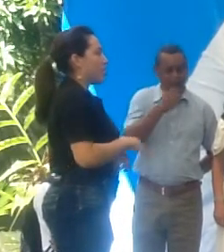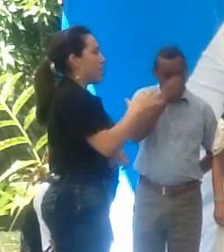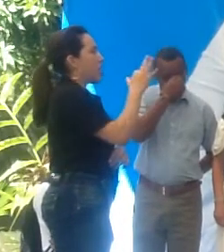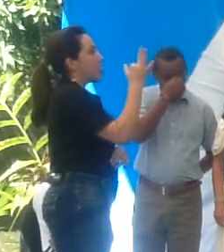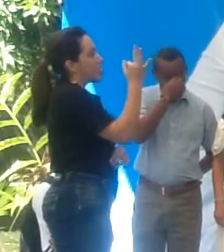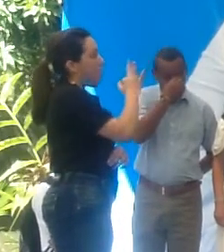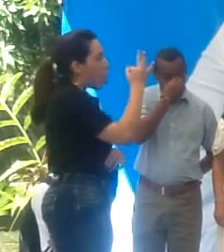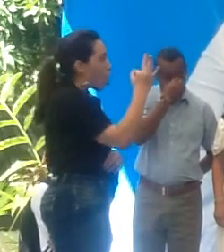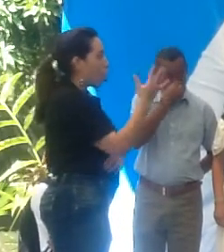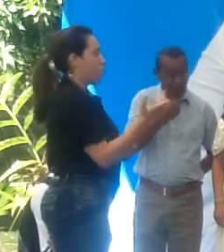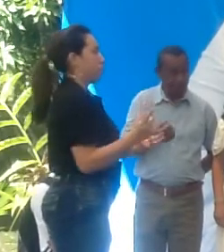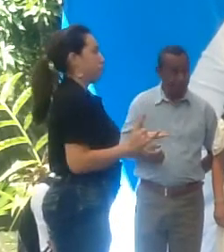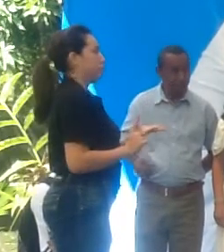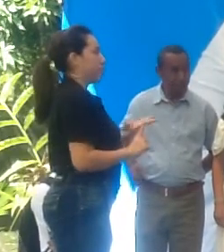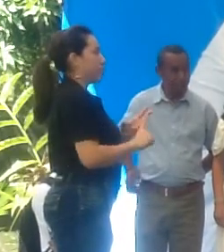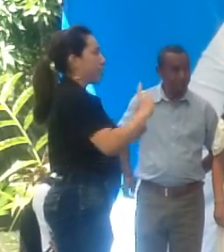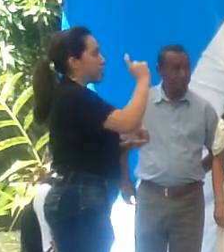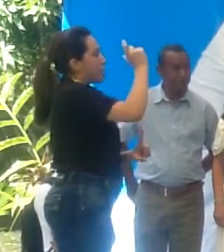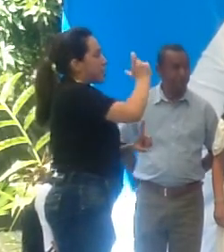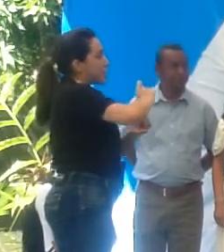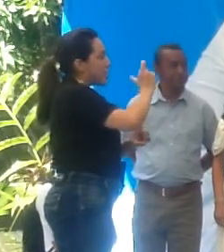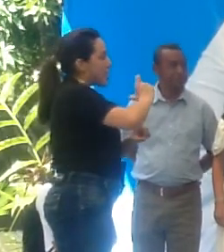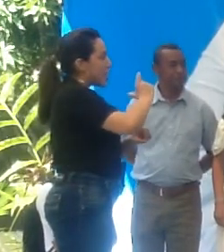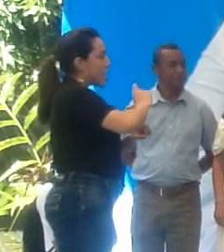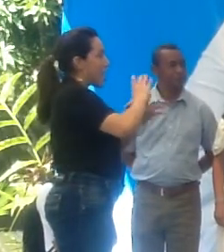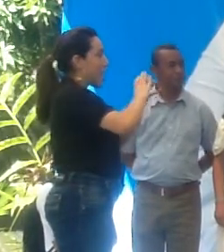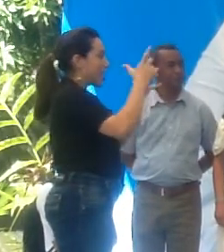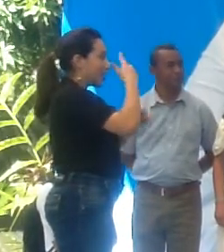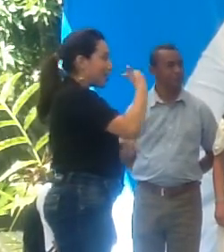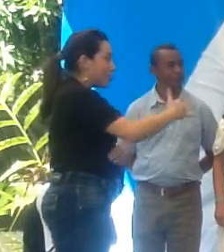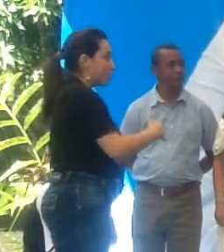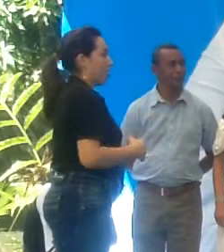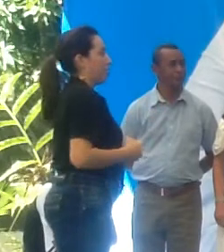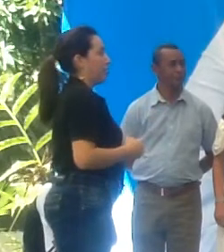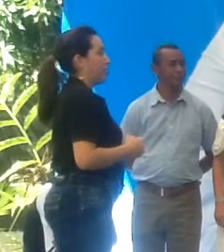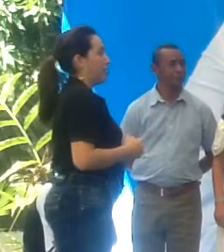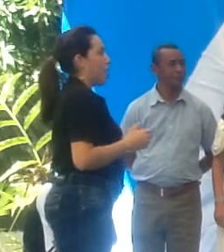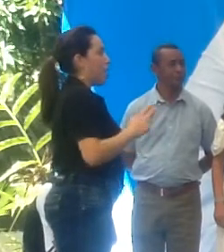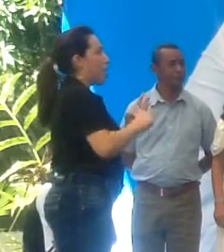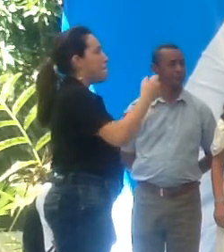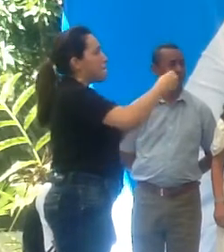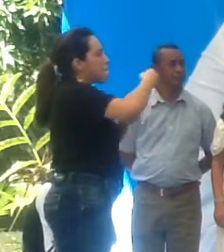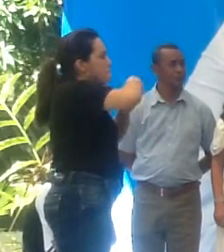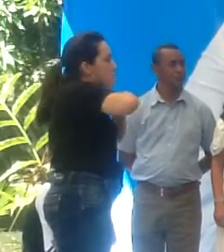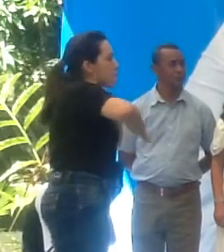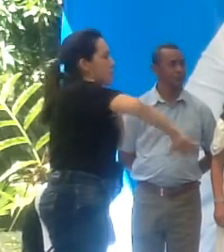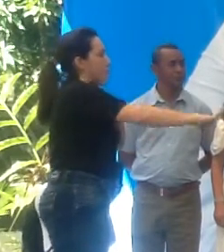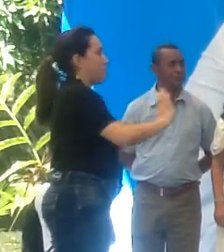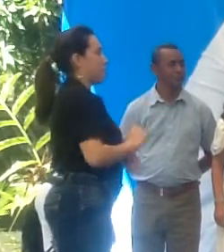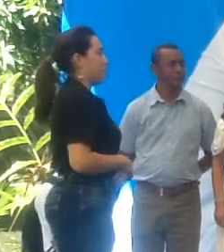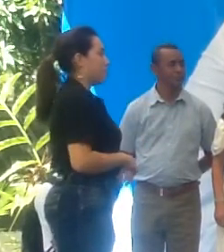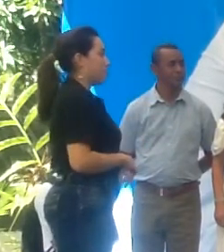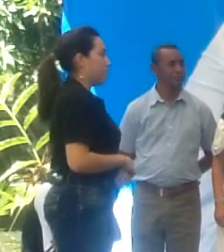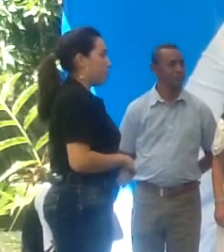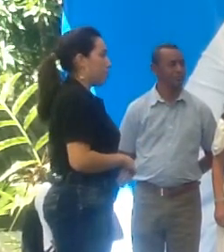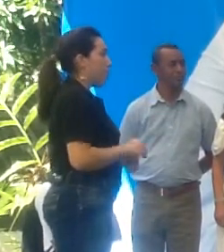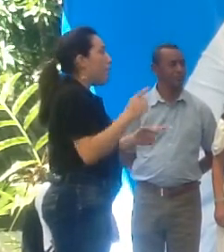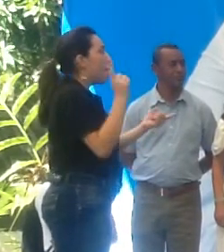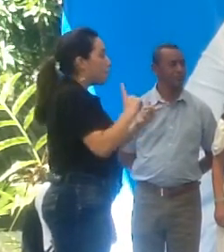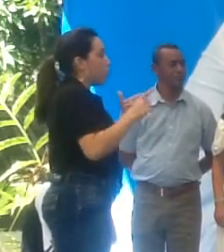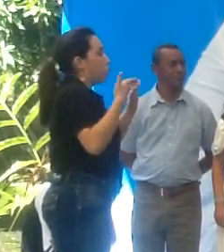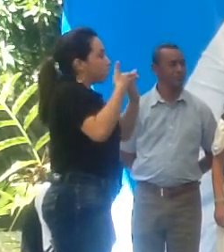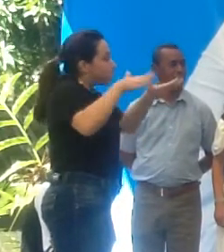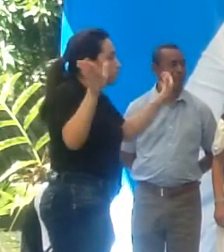Tayrona, la Ciénaga Grande de Santa Marta, nuestras diferentes playas, pero tenemos que abrirle